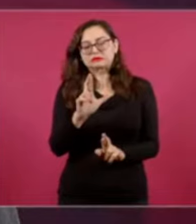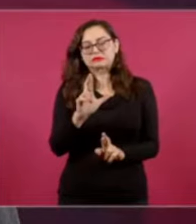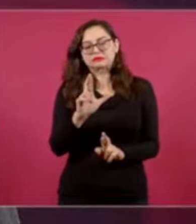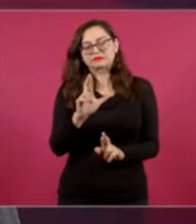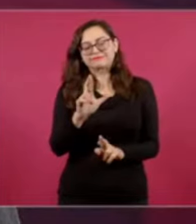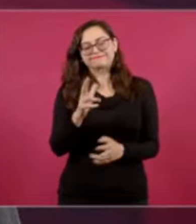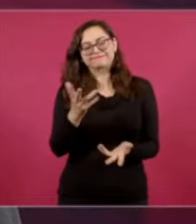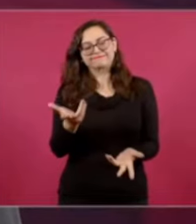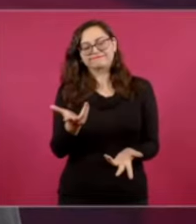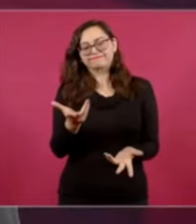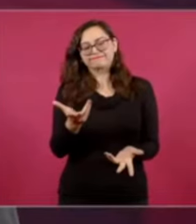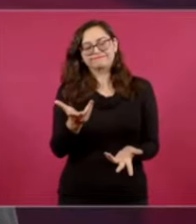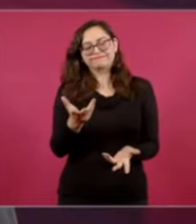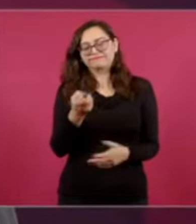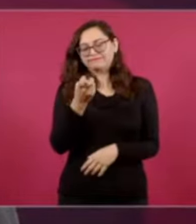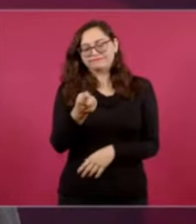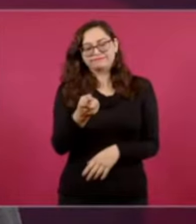De la intromisión.